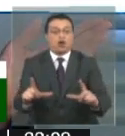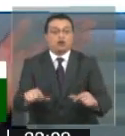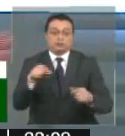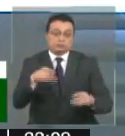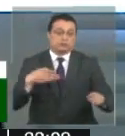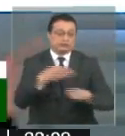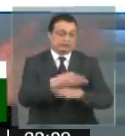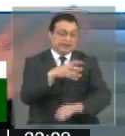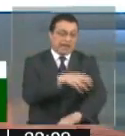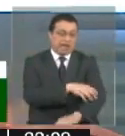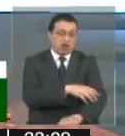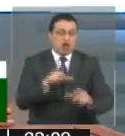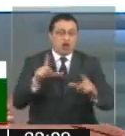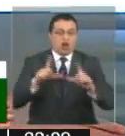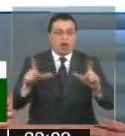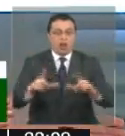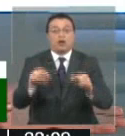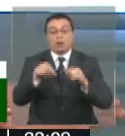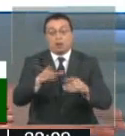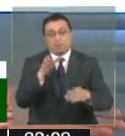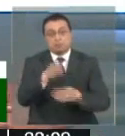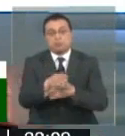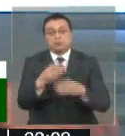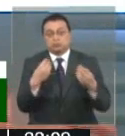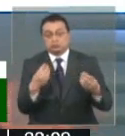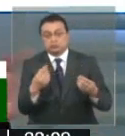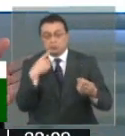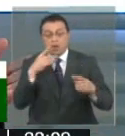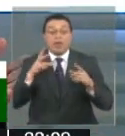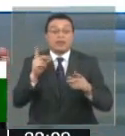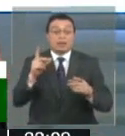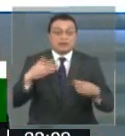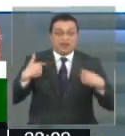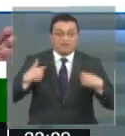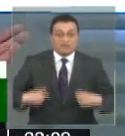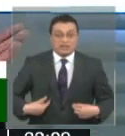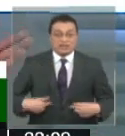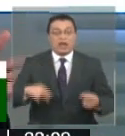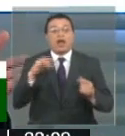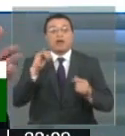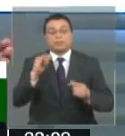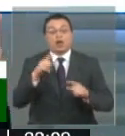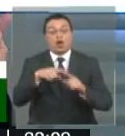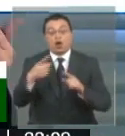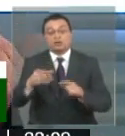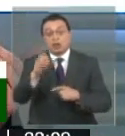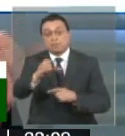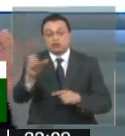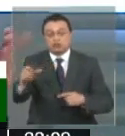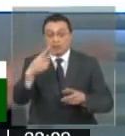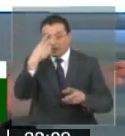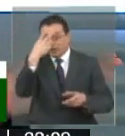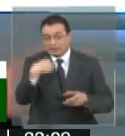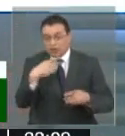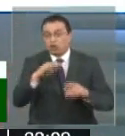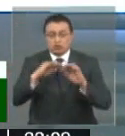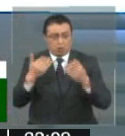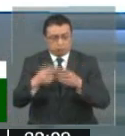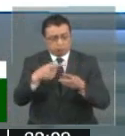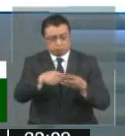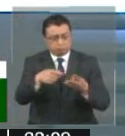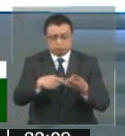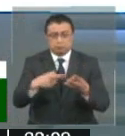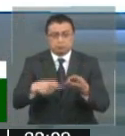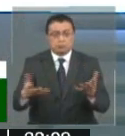experiencia completa. Había personas en situación de discapacidad física, habían otras personas que eran ciegos, era variado.